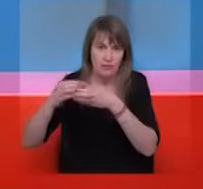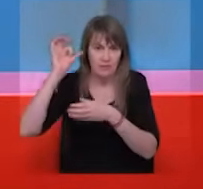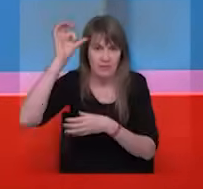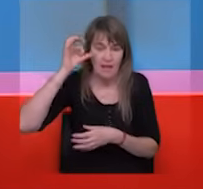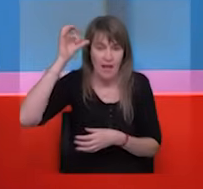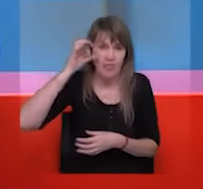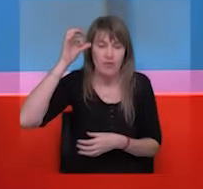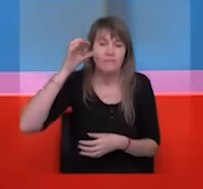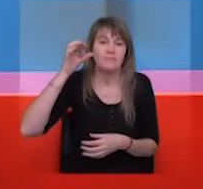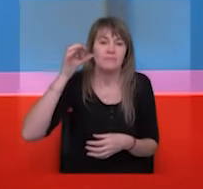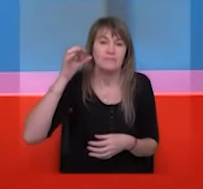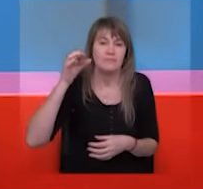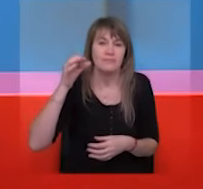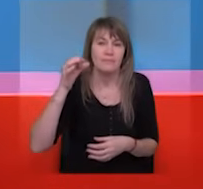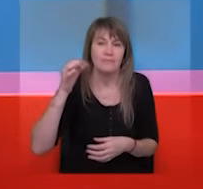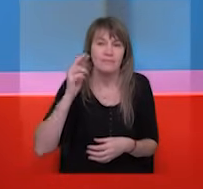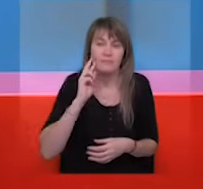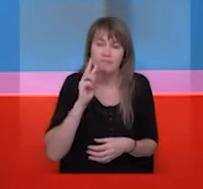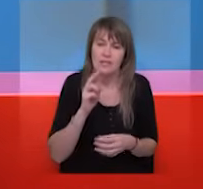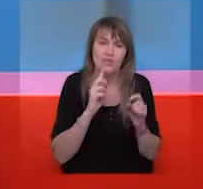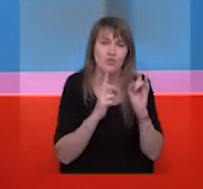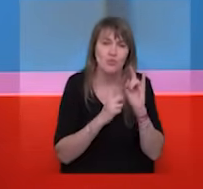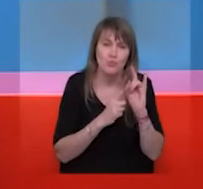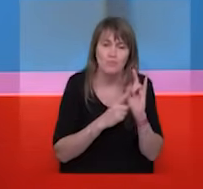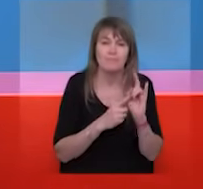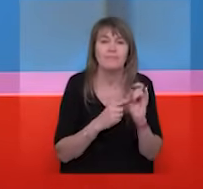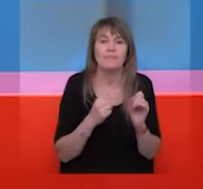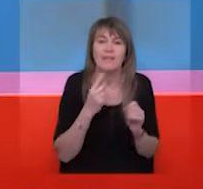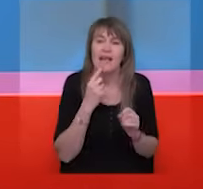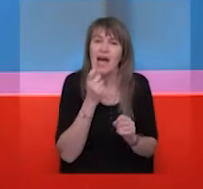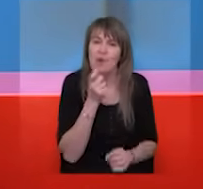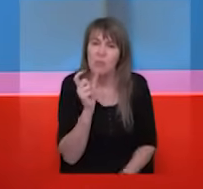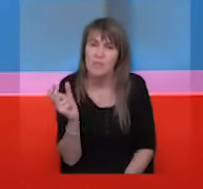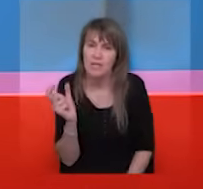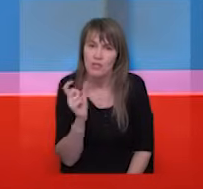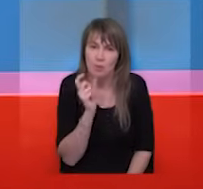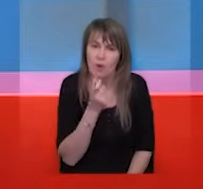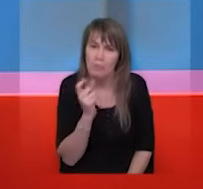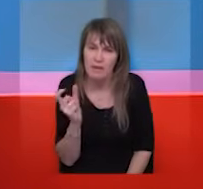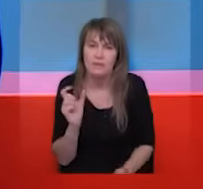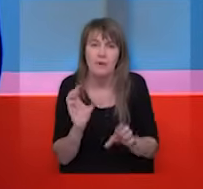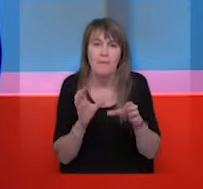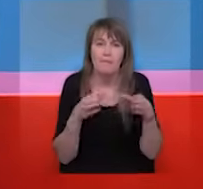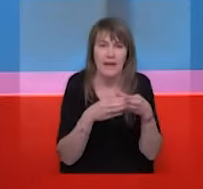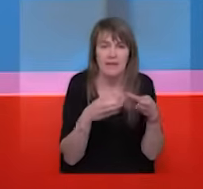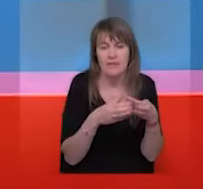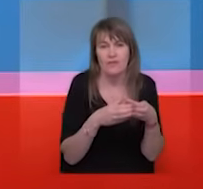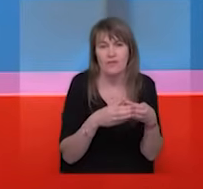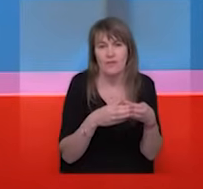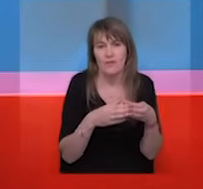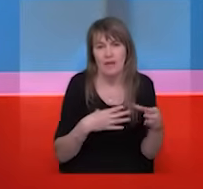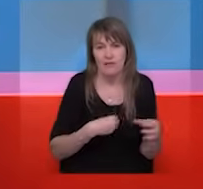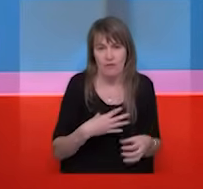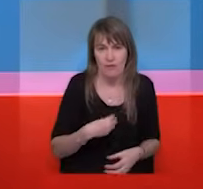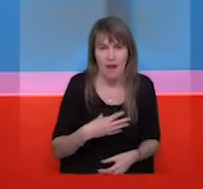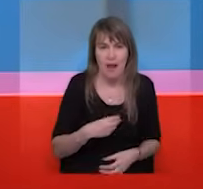está en YouTube eh la la argumentación no del partido Nacional este defendiendo a los